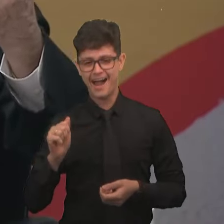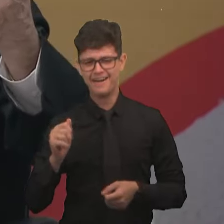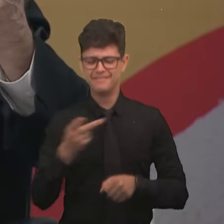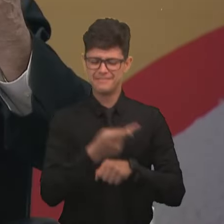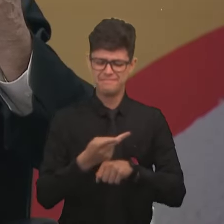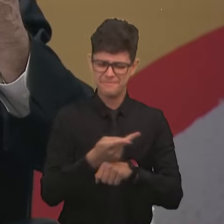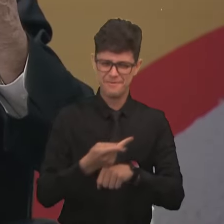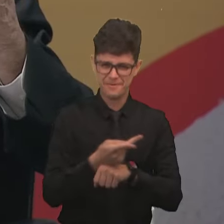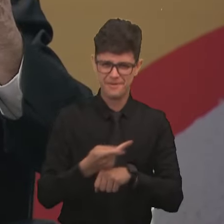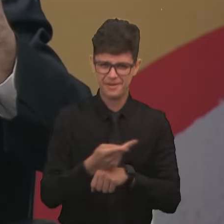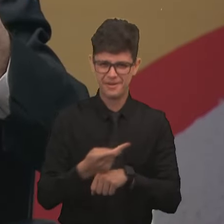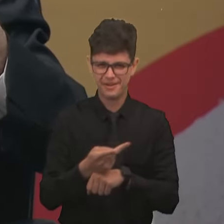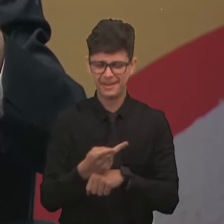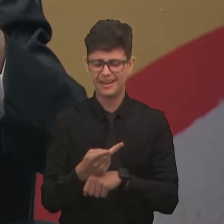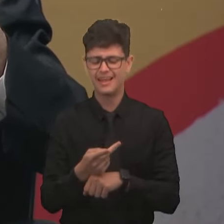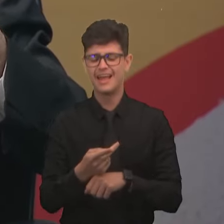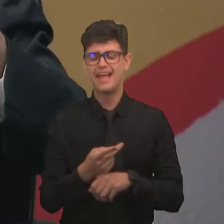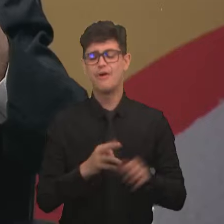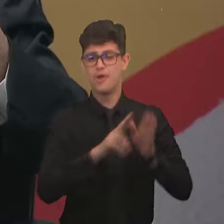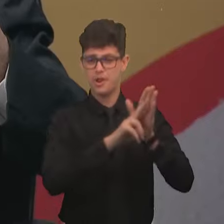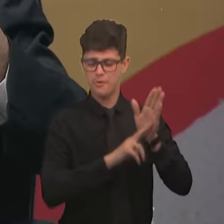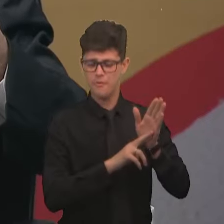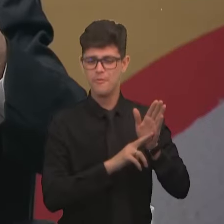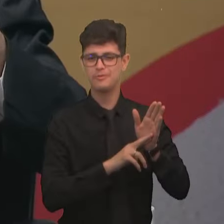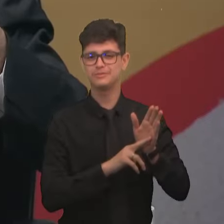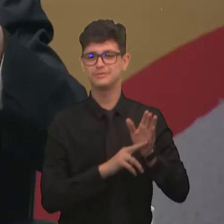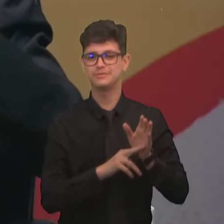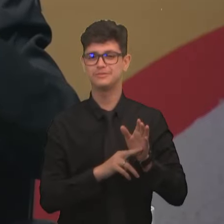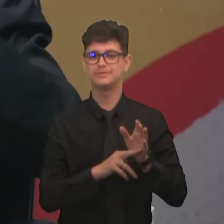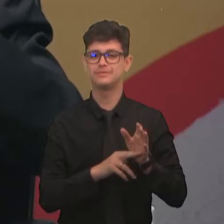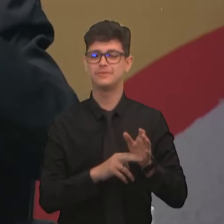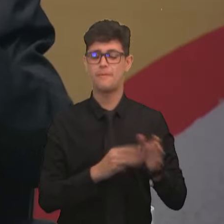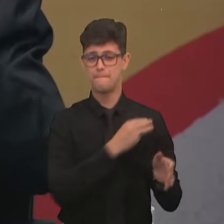identifica, y cada uno de los recursos que admitimos